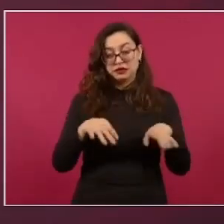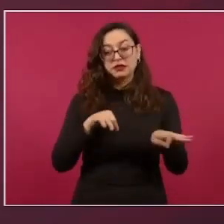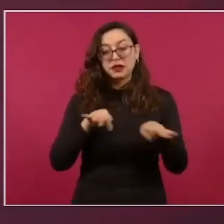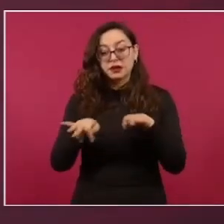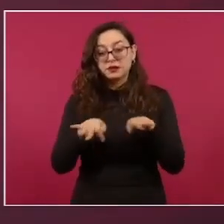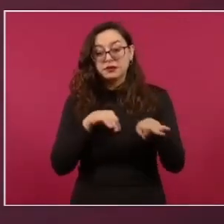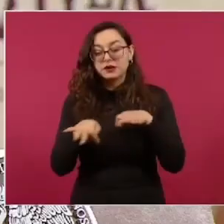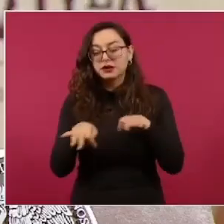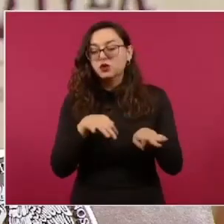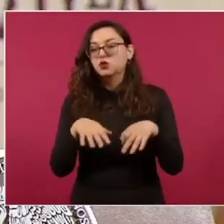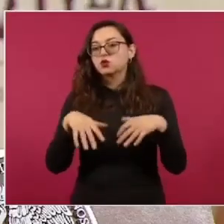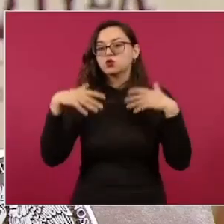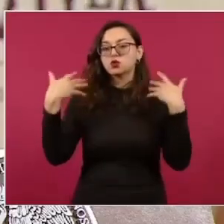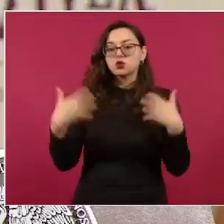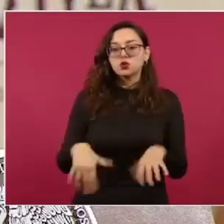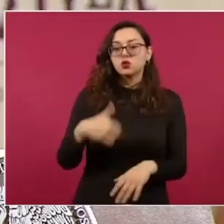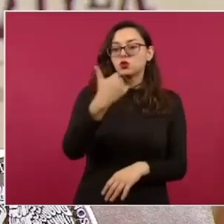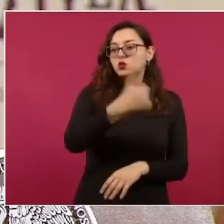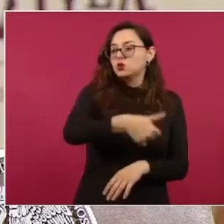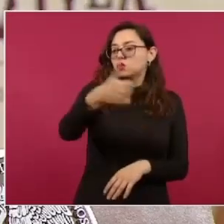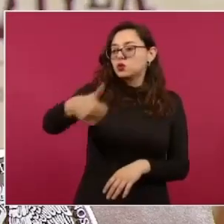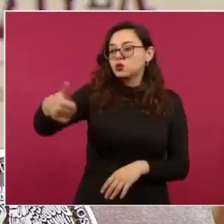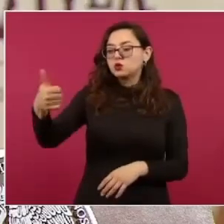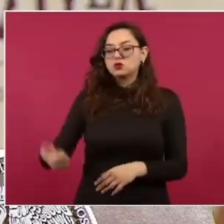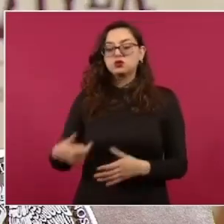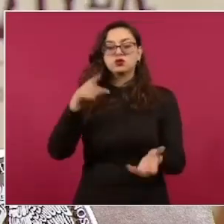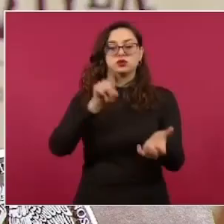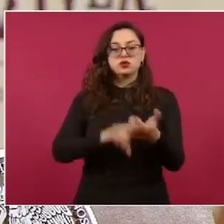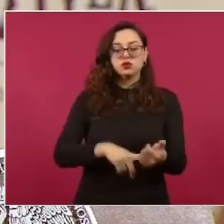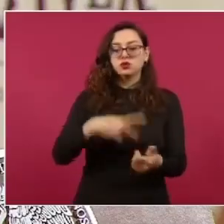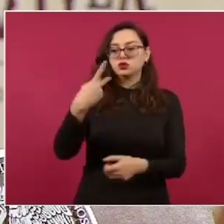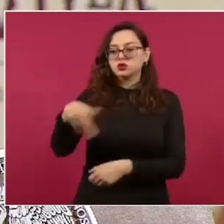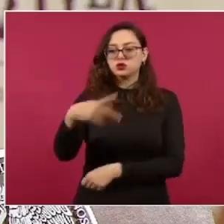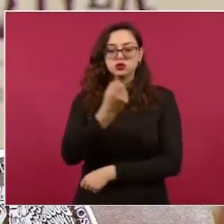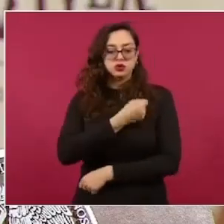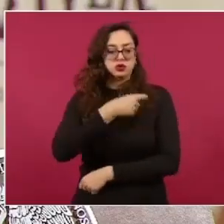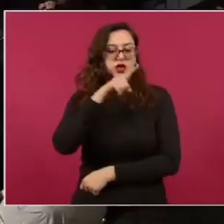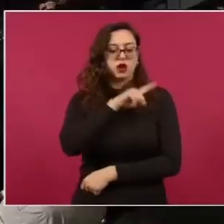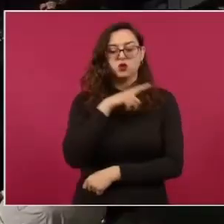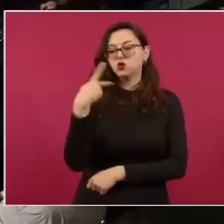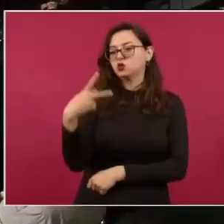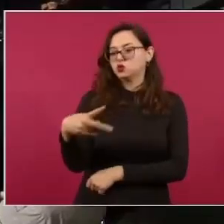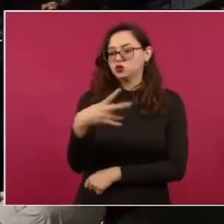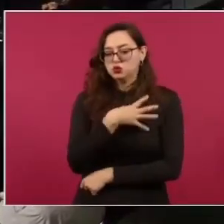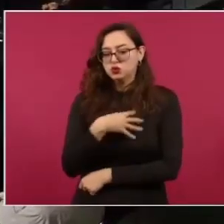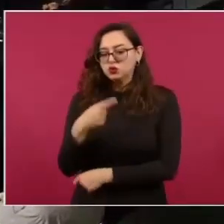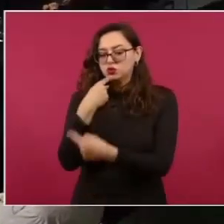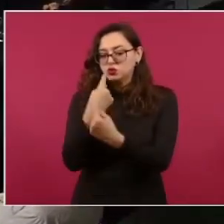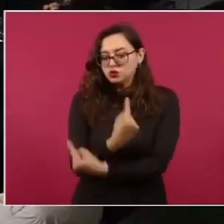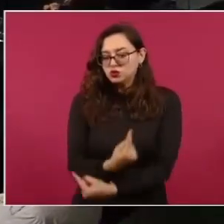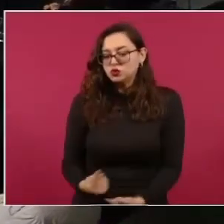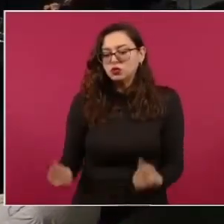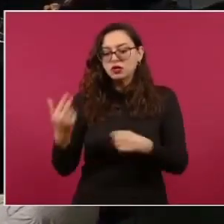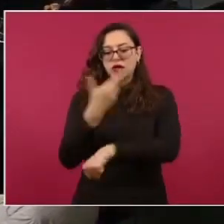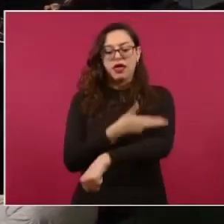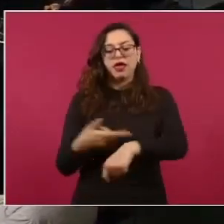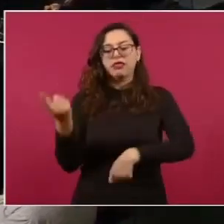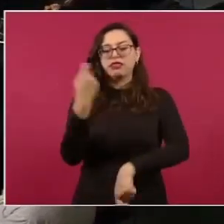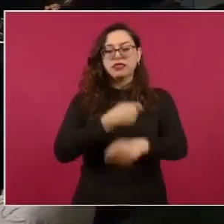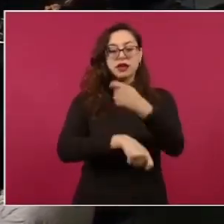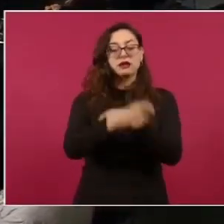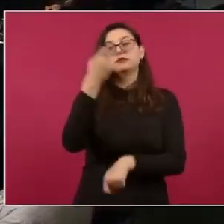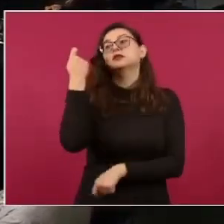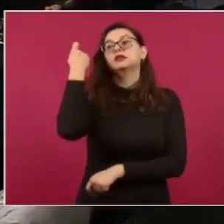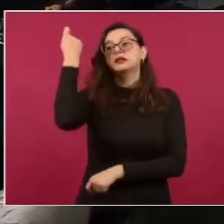ellos existen historias de salud, cuidado infantil, trámites de pensión, incapacidades,